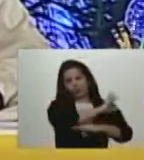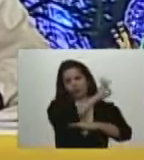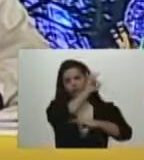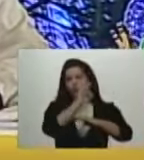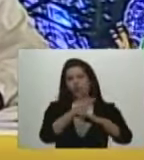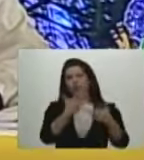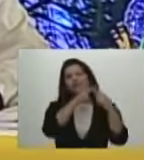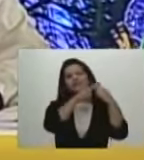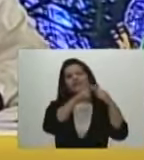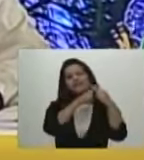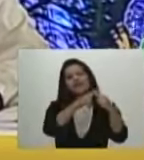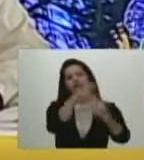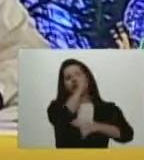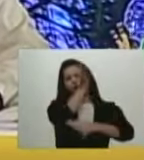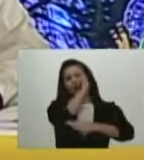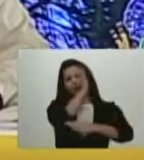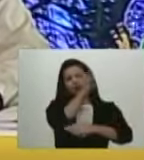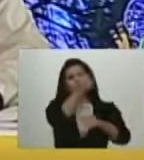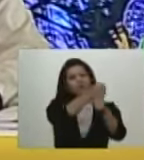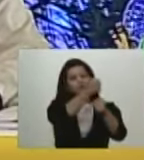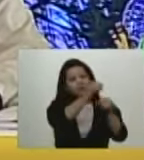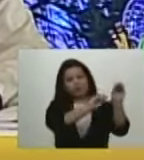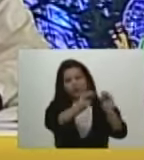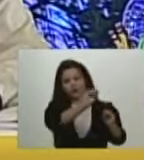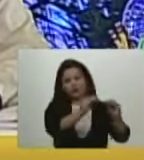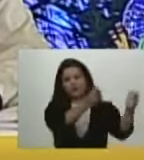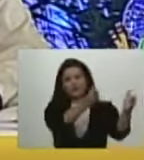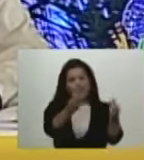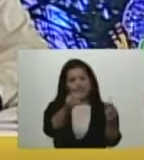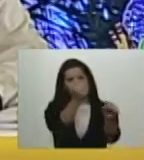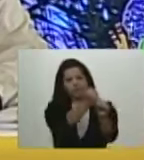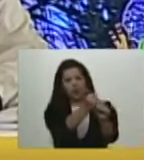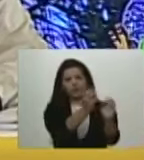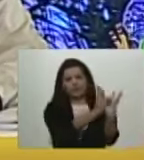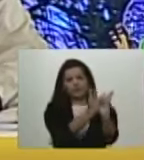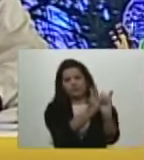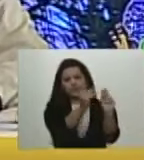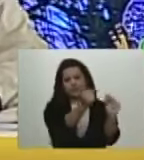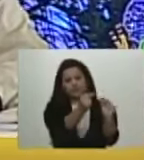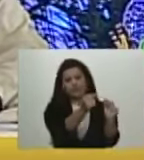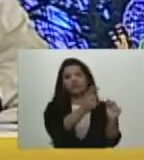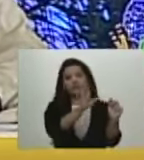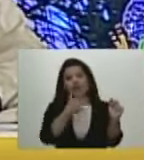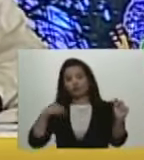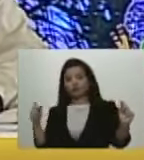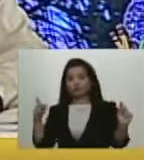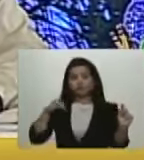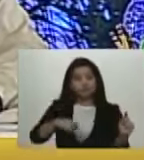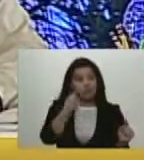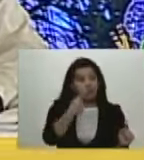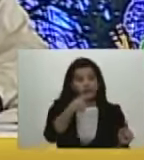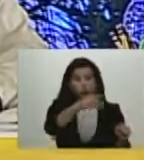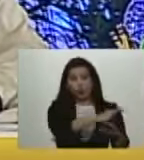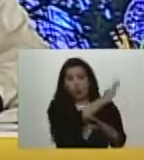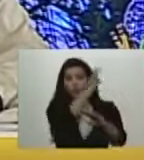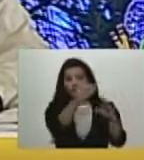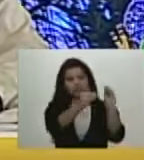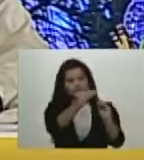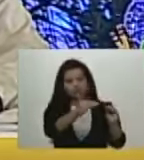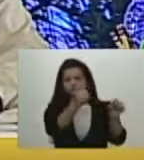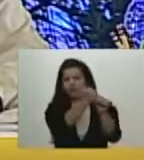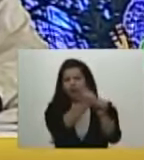de planificación y acción para la creación hoy, como vamos a crear, del